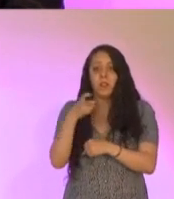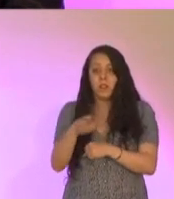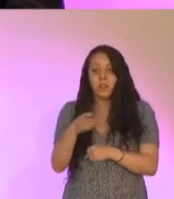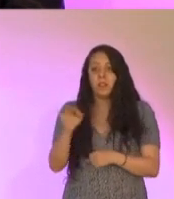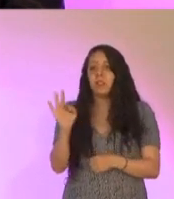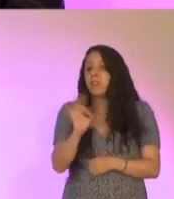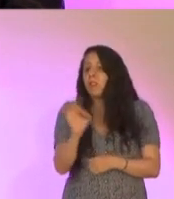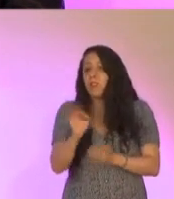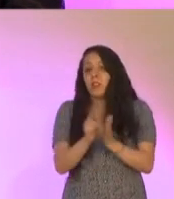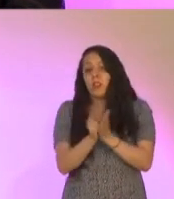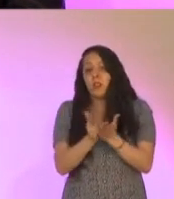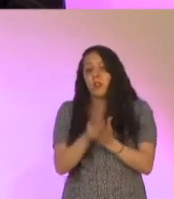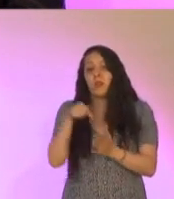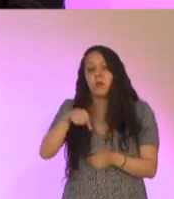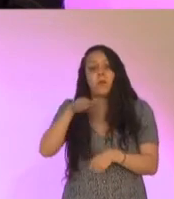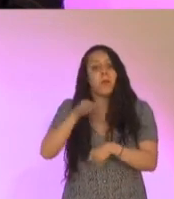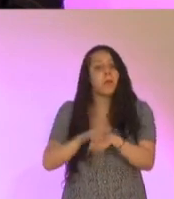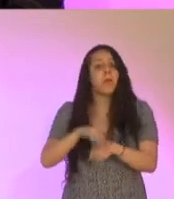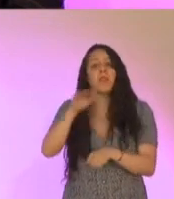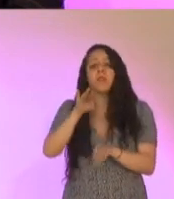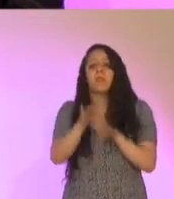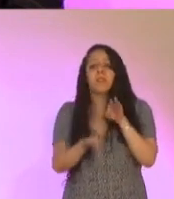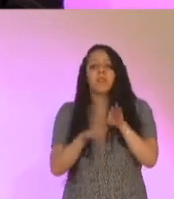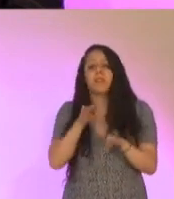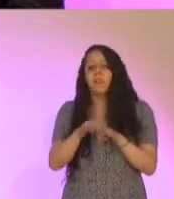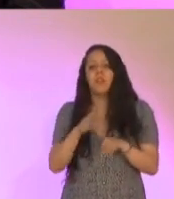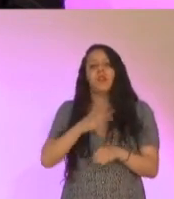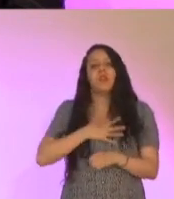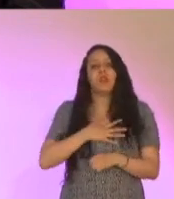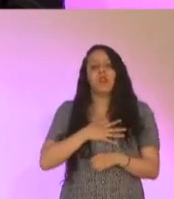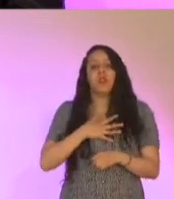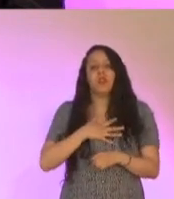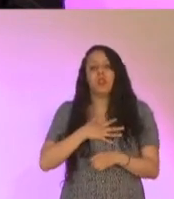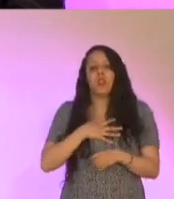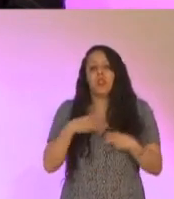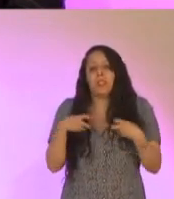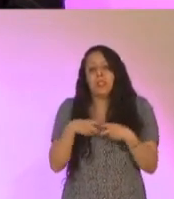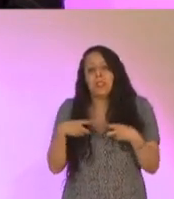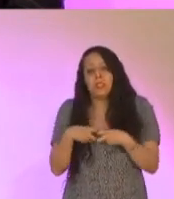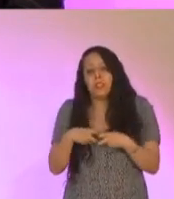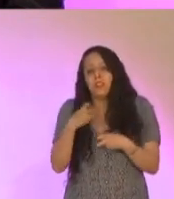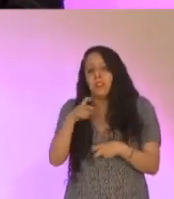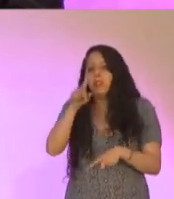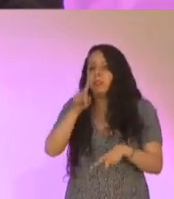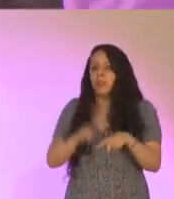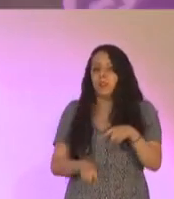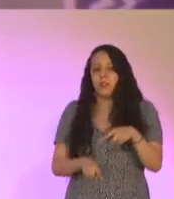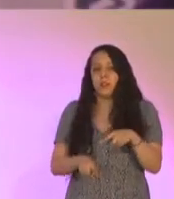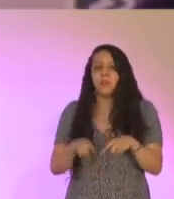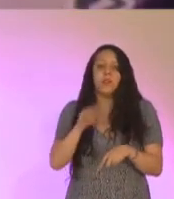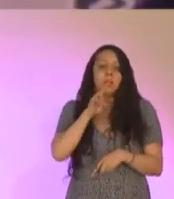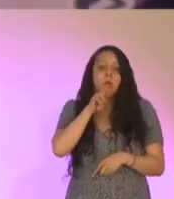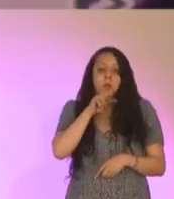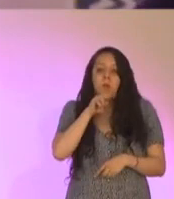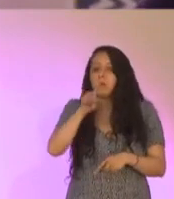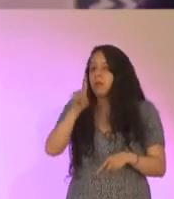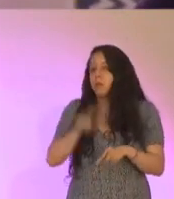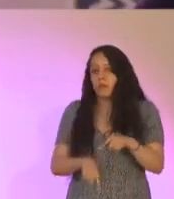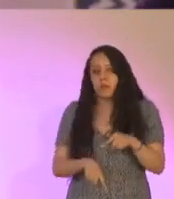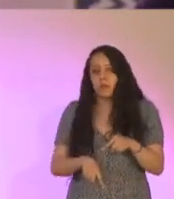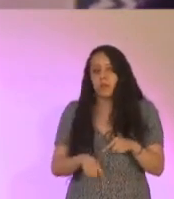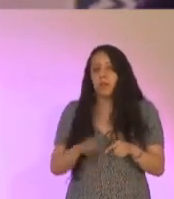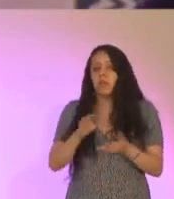lo que nos ayuda un poco a mitigar tanta tanta incertidumbre y tantas cosas